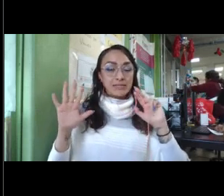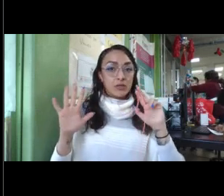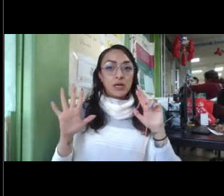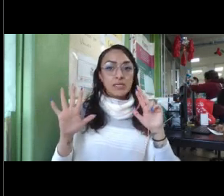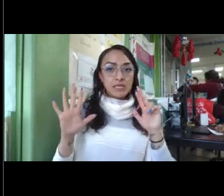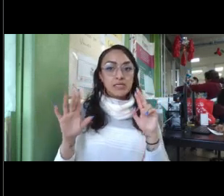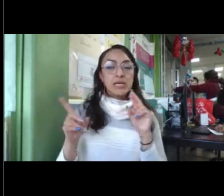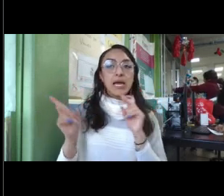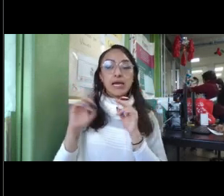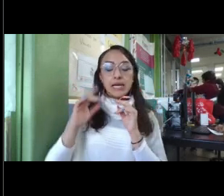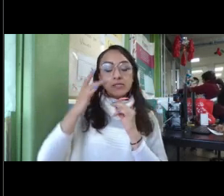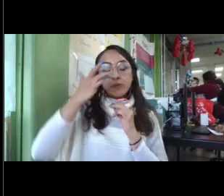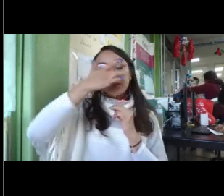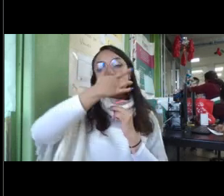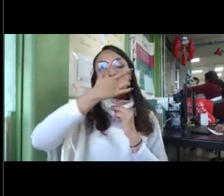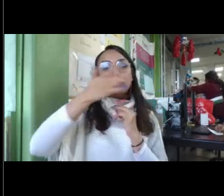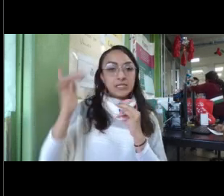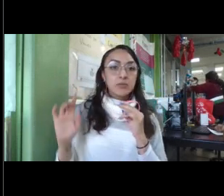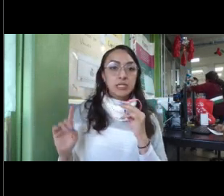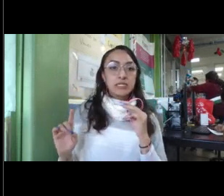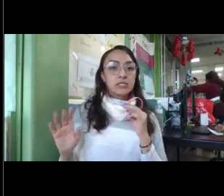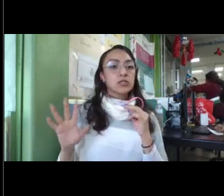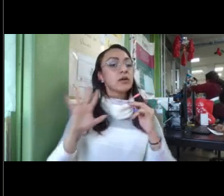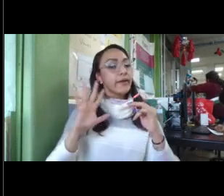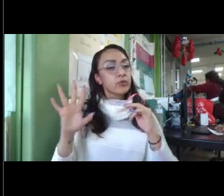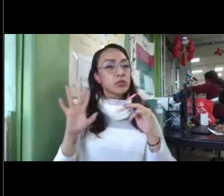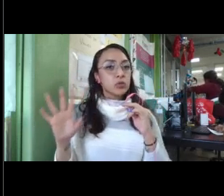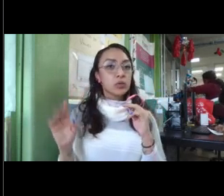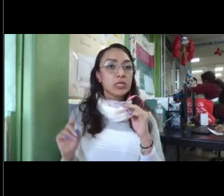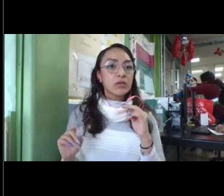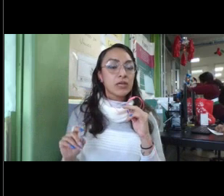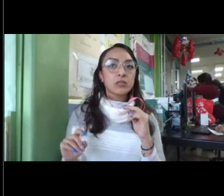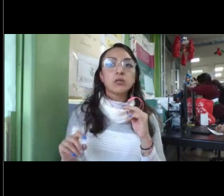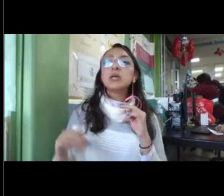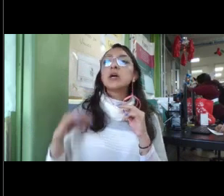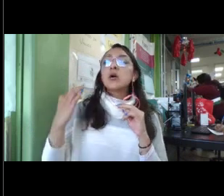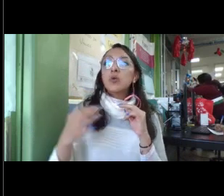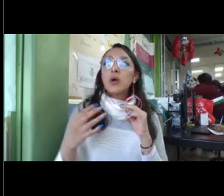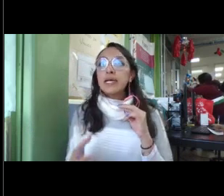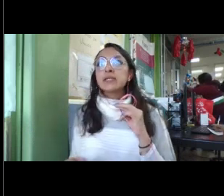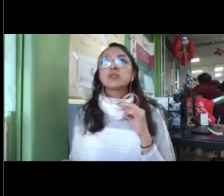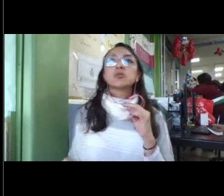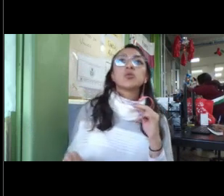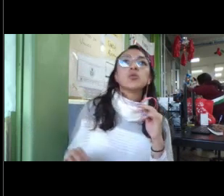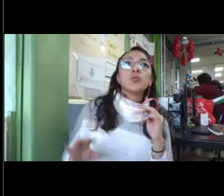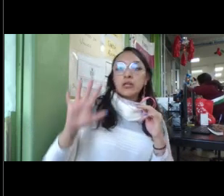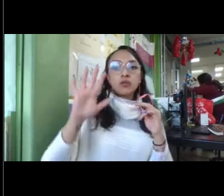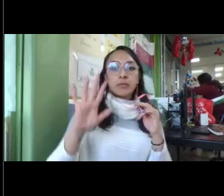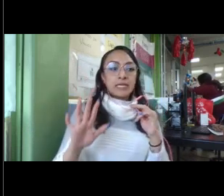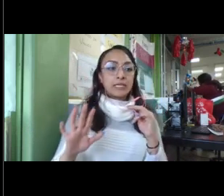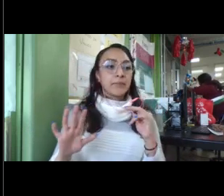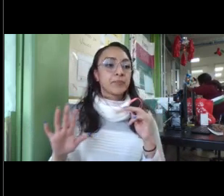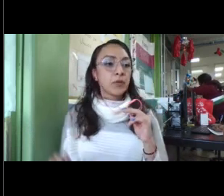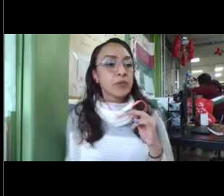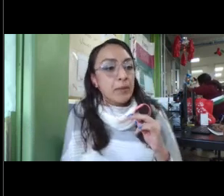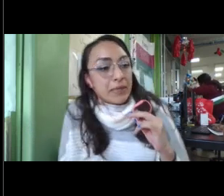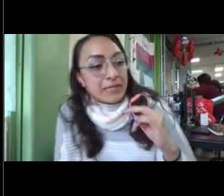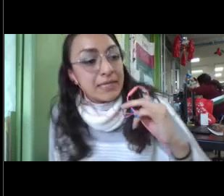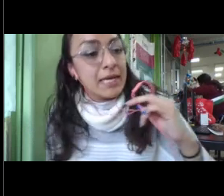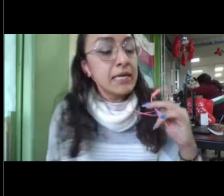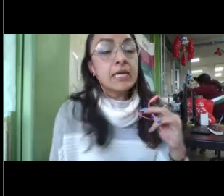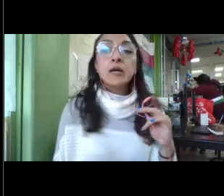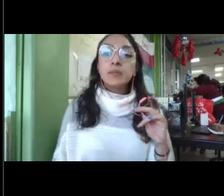cómodo haciendo las señas. La semana pasada que hicimos ejercicio, cada uno estuvo identificando cuál es su mano dominante, ¿no?